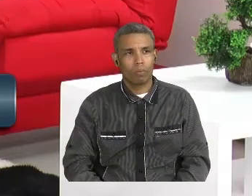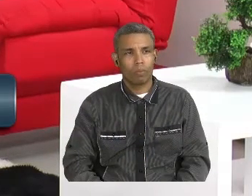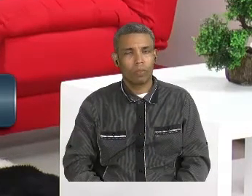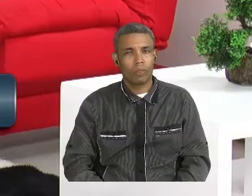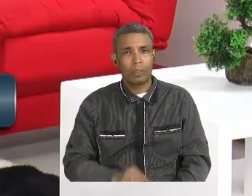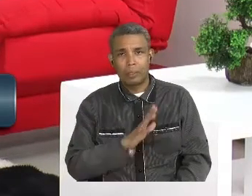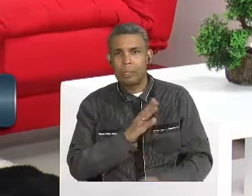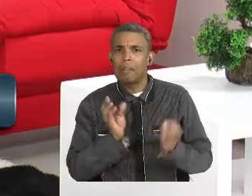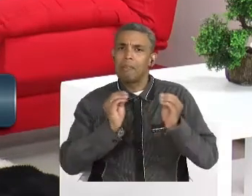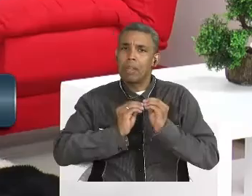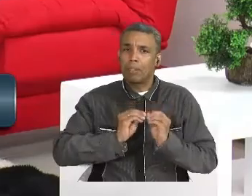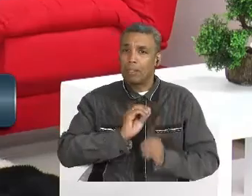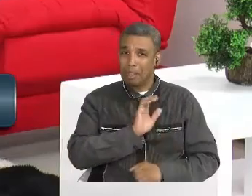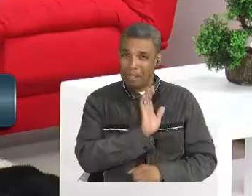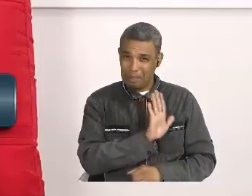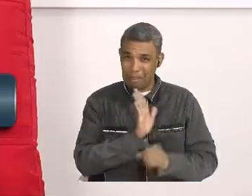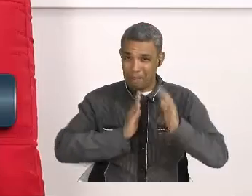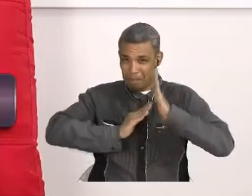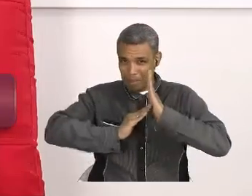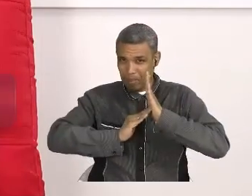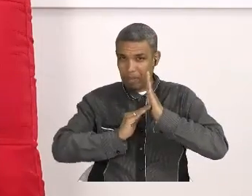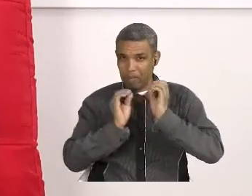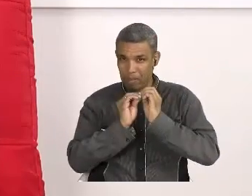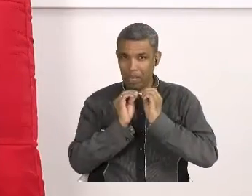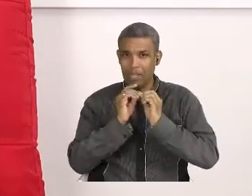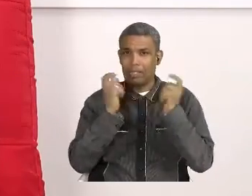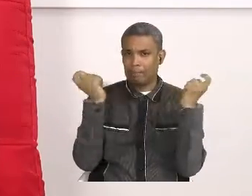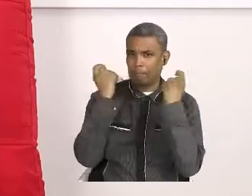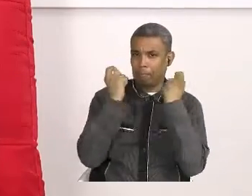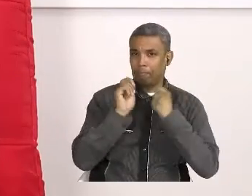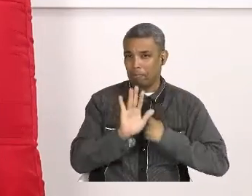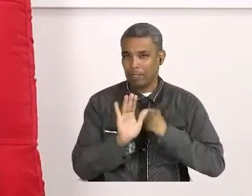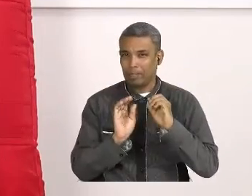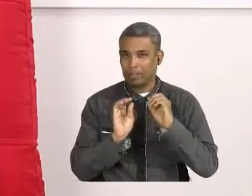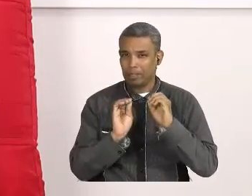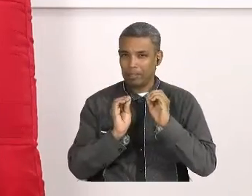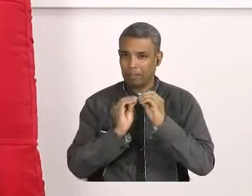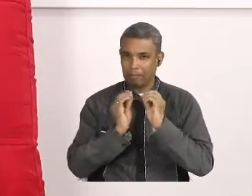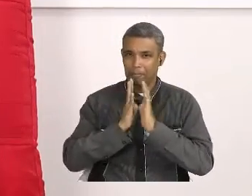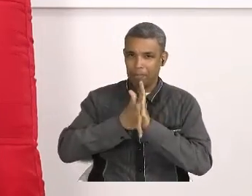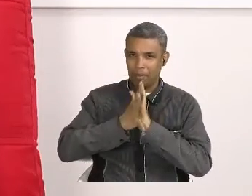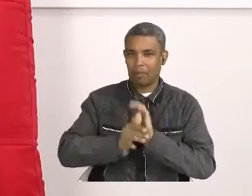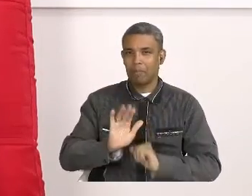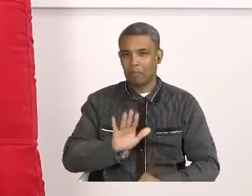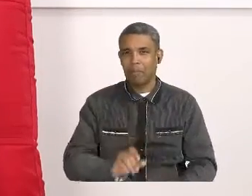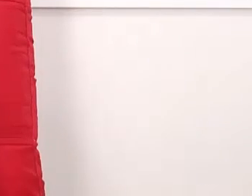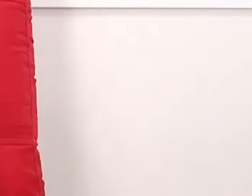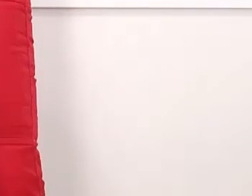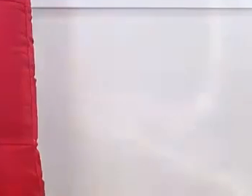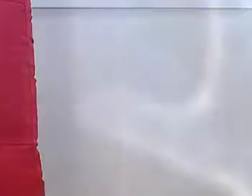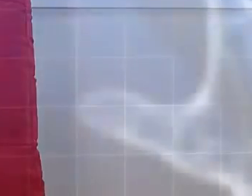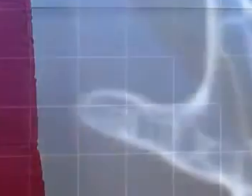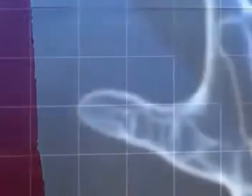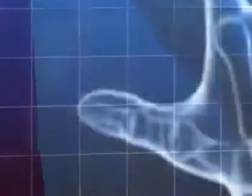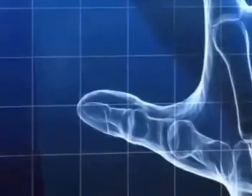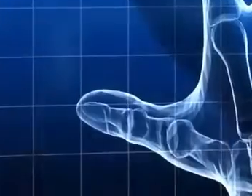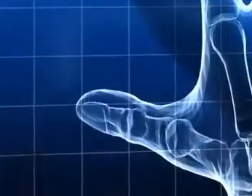el tema del día, pero antes vamos a una pequeña pausa comercial. Ustedes no se muevan, ya regresamos a Primero la Salud.